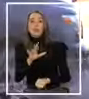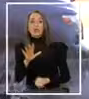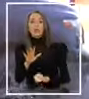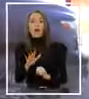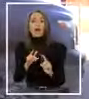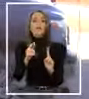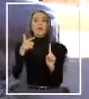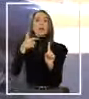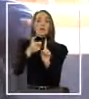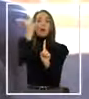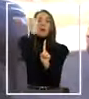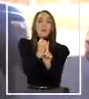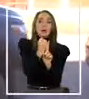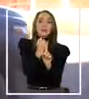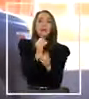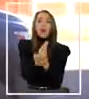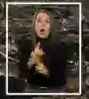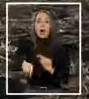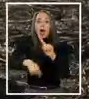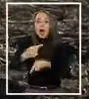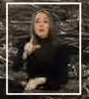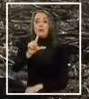homicidio hasta el lunes 21.